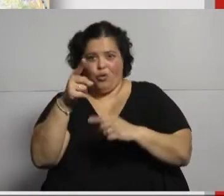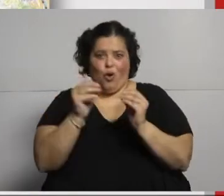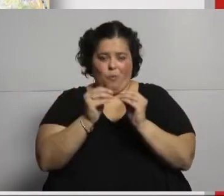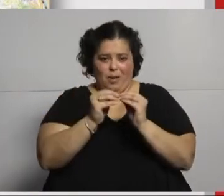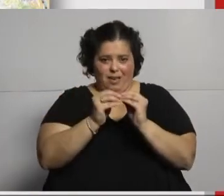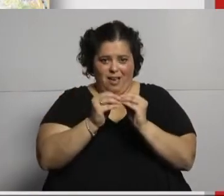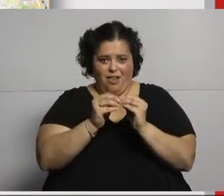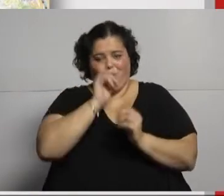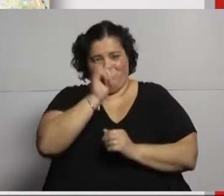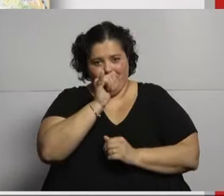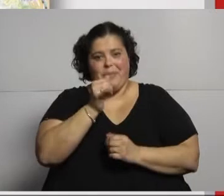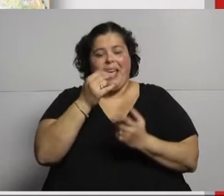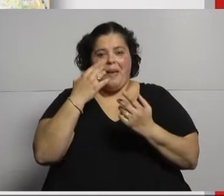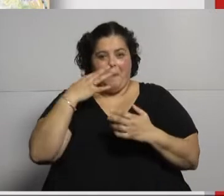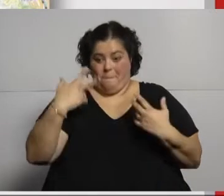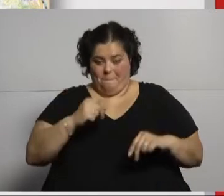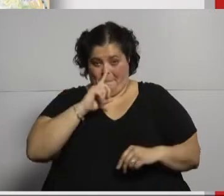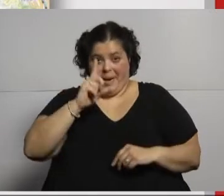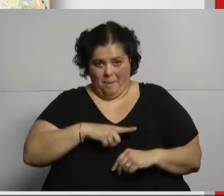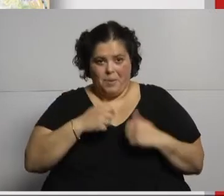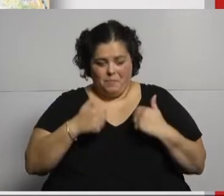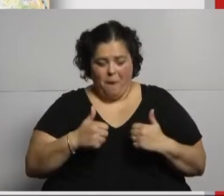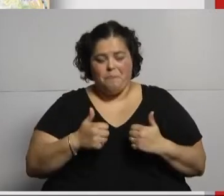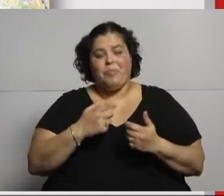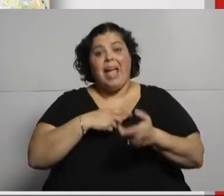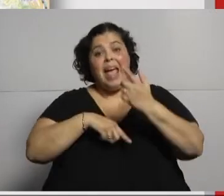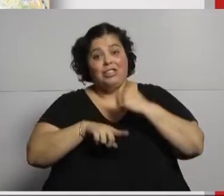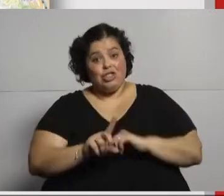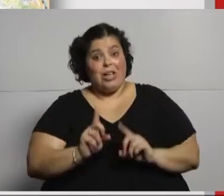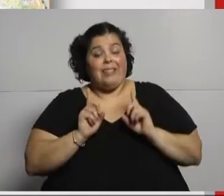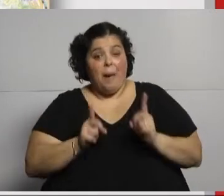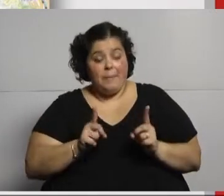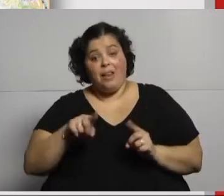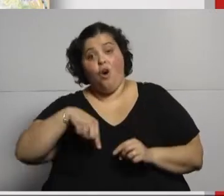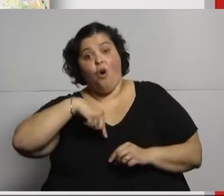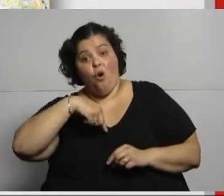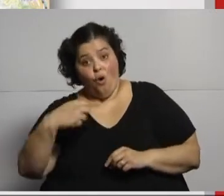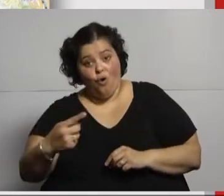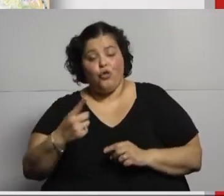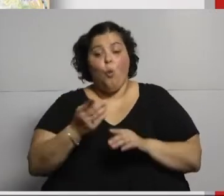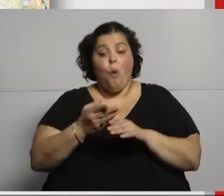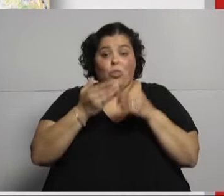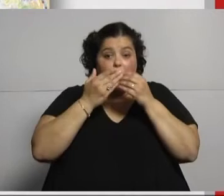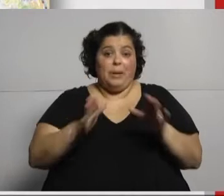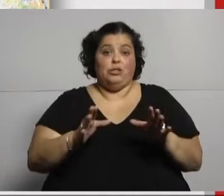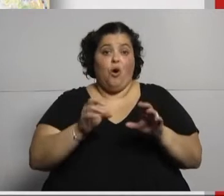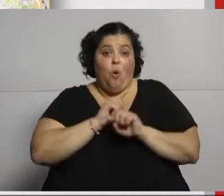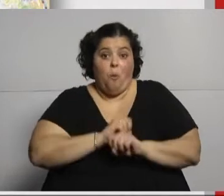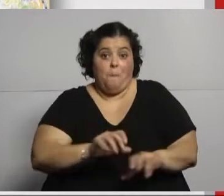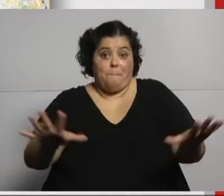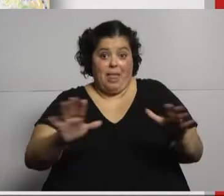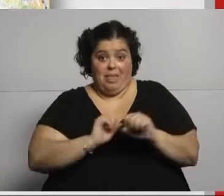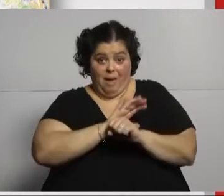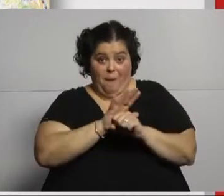Perfecto, aceleramos entonces. Y hemos desarrollado como otro encargo importante al comienzo de la pandemia esta aplicación que en principio tenía la